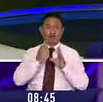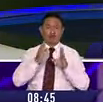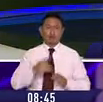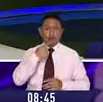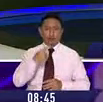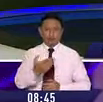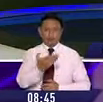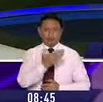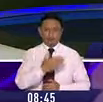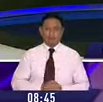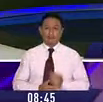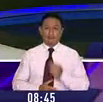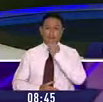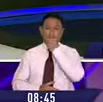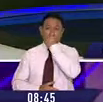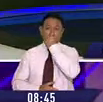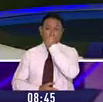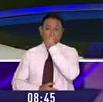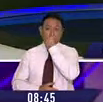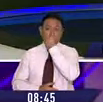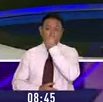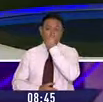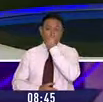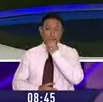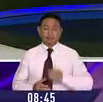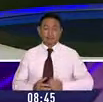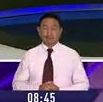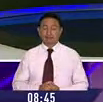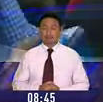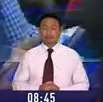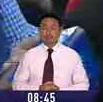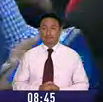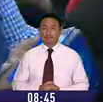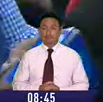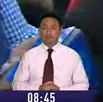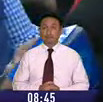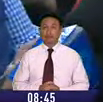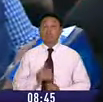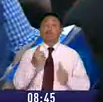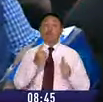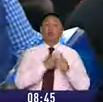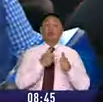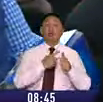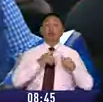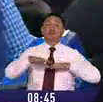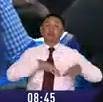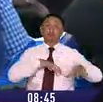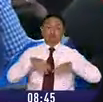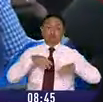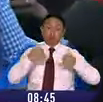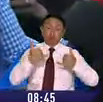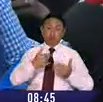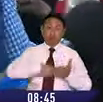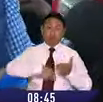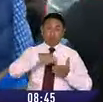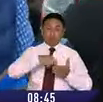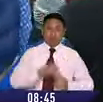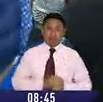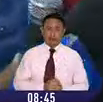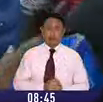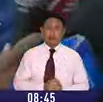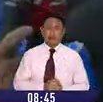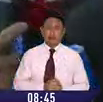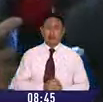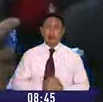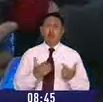Adelante. Perjudicadas por los créditos educativos, esa seguramente será una de las primeras acciones que se tomen en estos días. ¿Cuál es el pedido a las Fuerzas